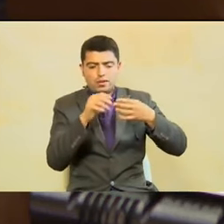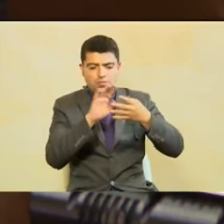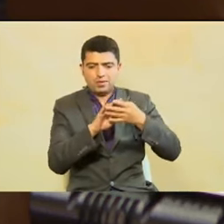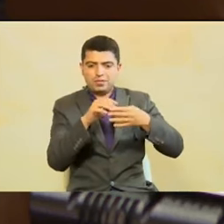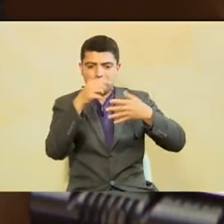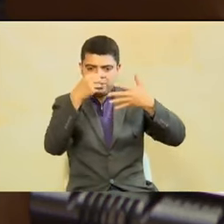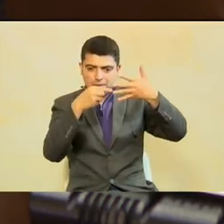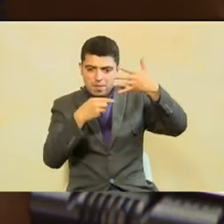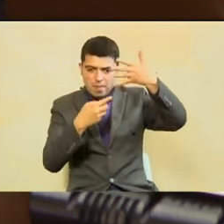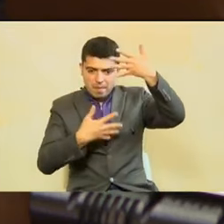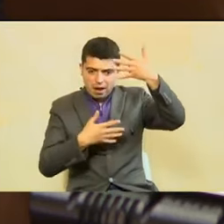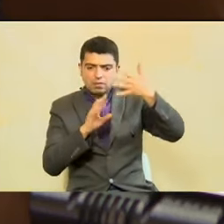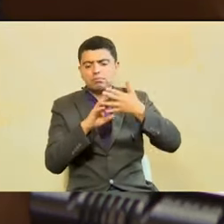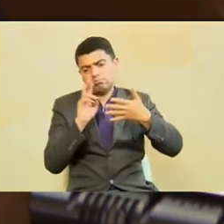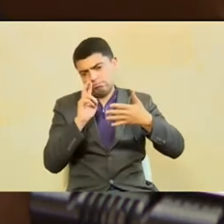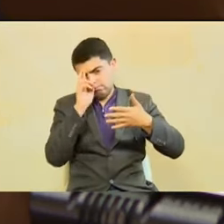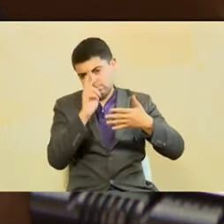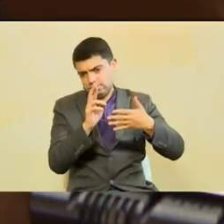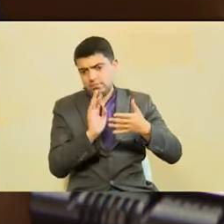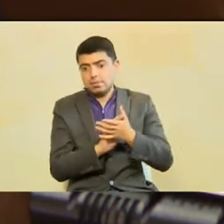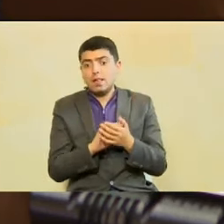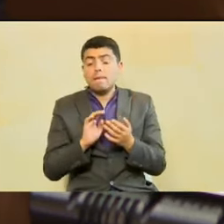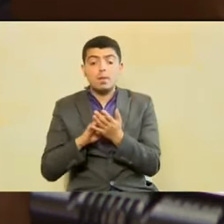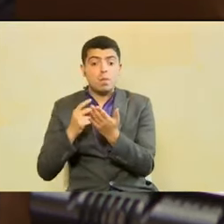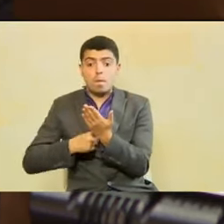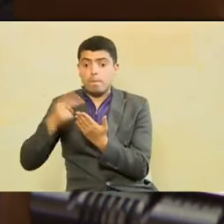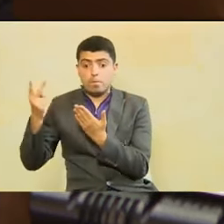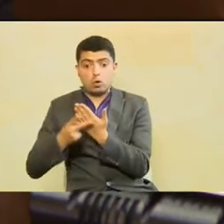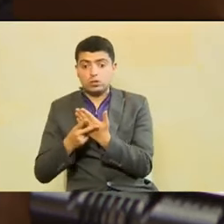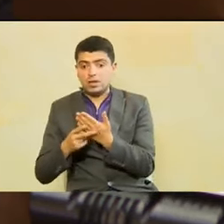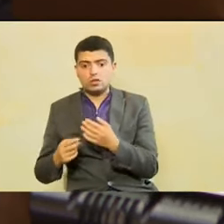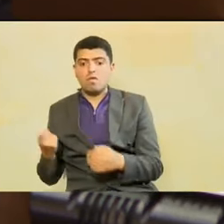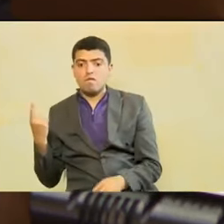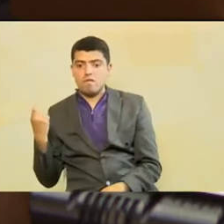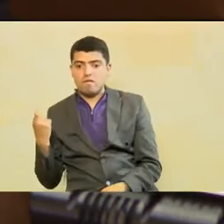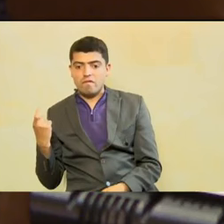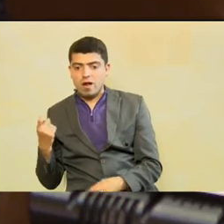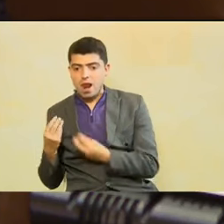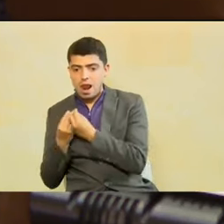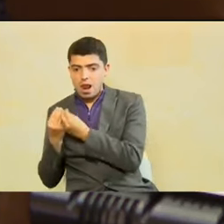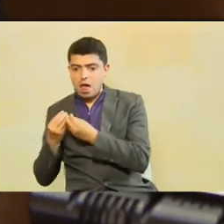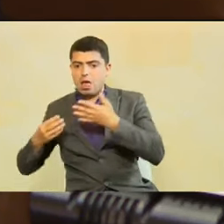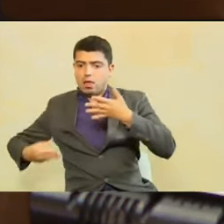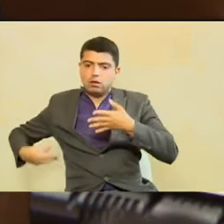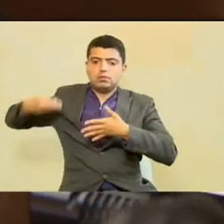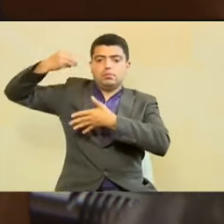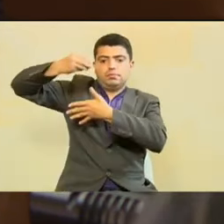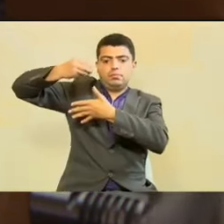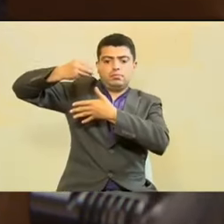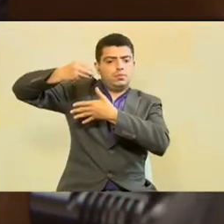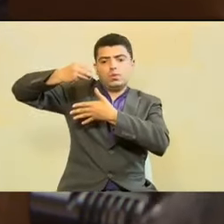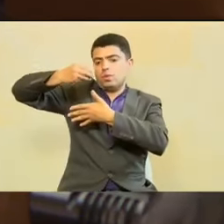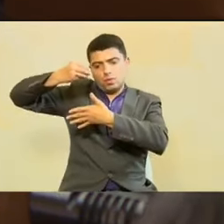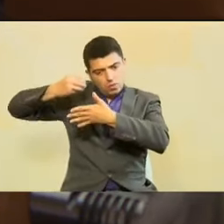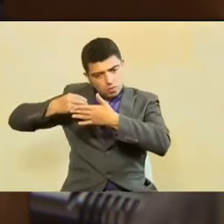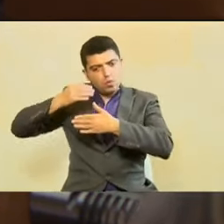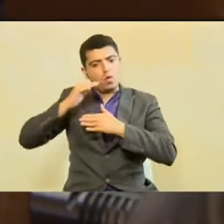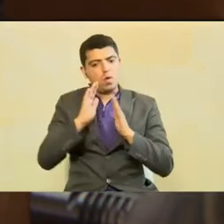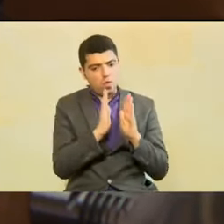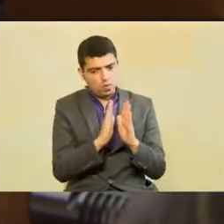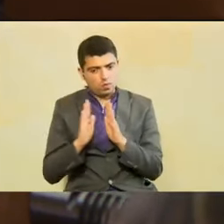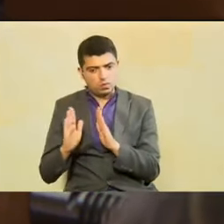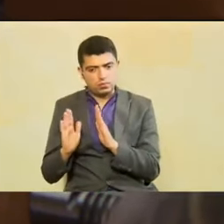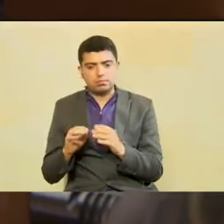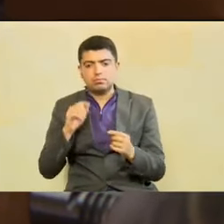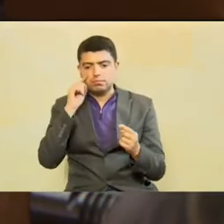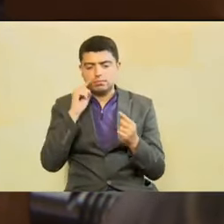que no incluyan proyectos que todavía no se ha iniciado su discusión en los primeros lugares estamos dispuestos a legislar todo